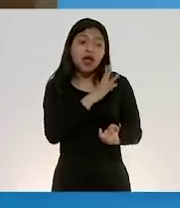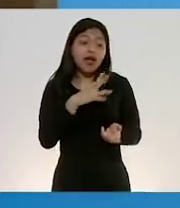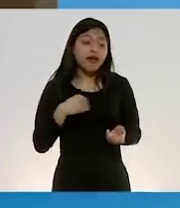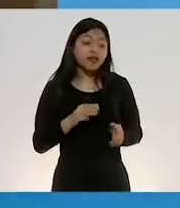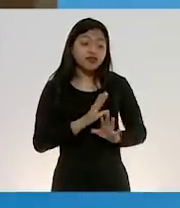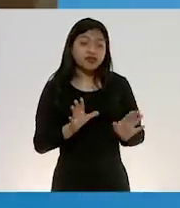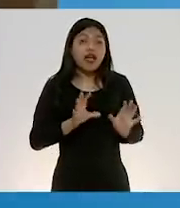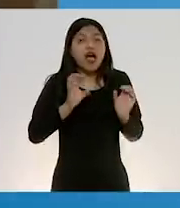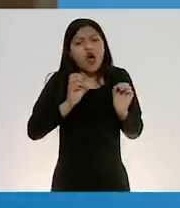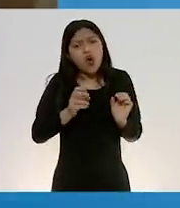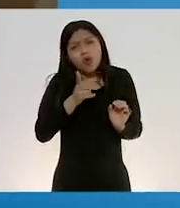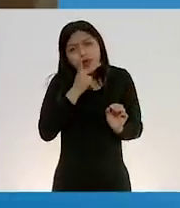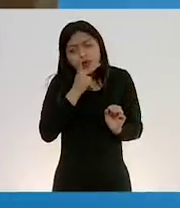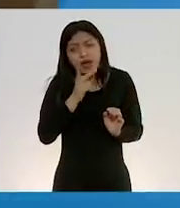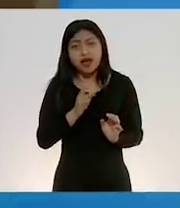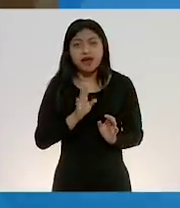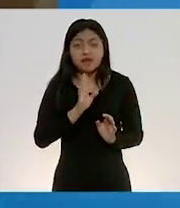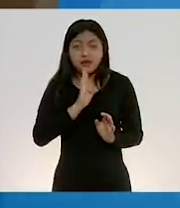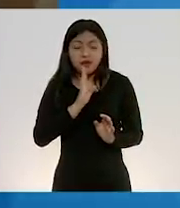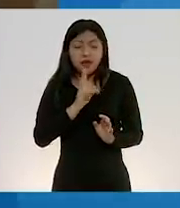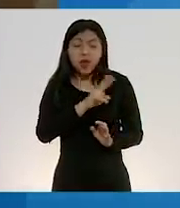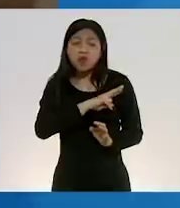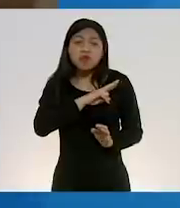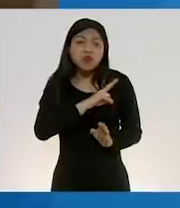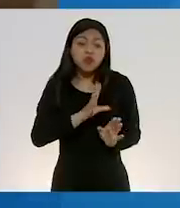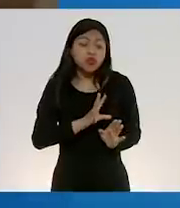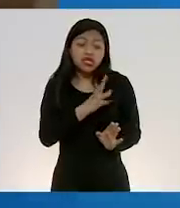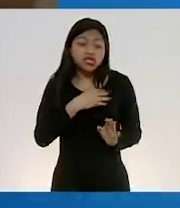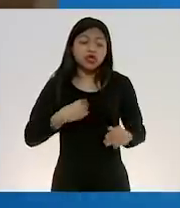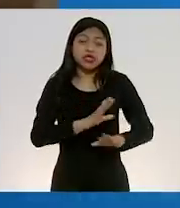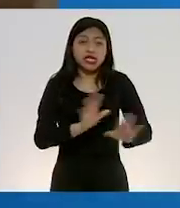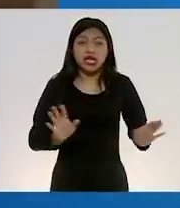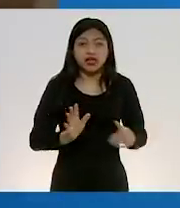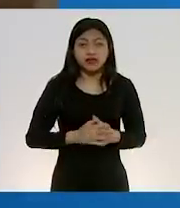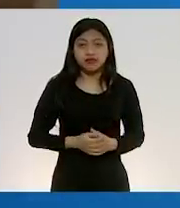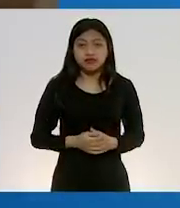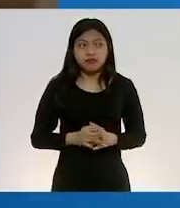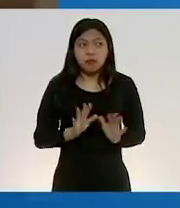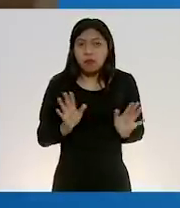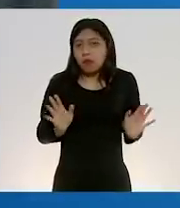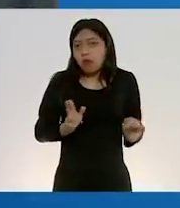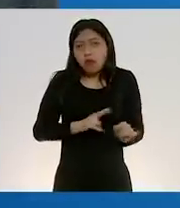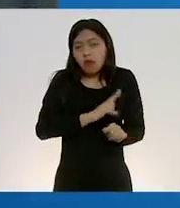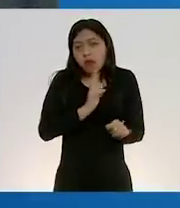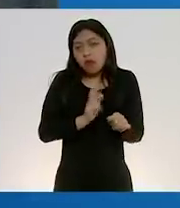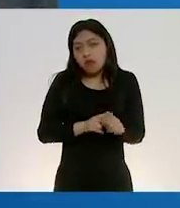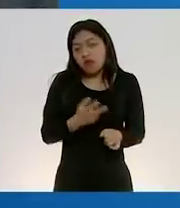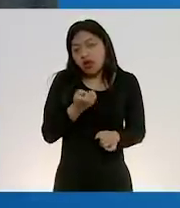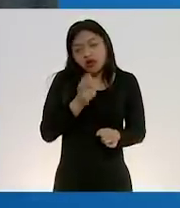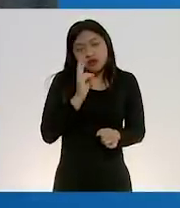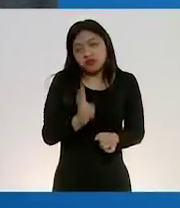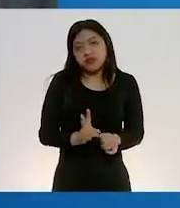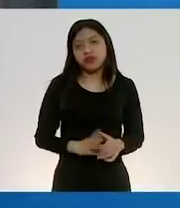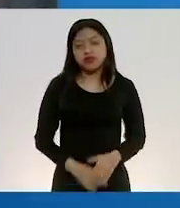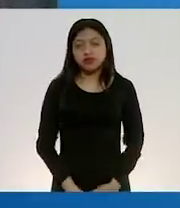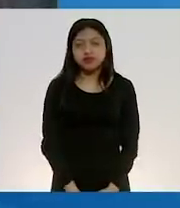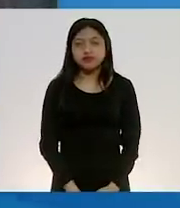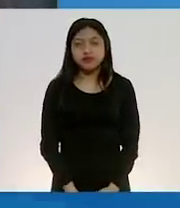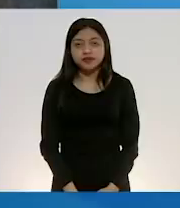madre viuda, o el padre viudo con el número de hijos. Este sería el modelo más común.